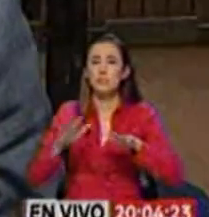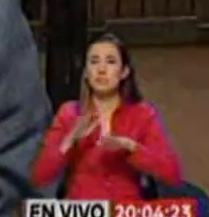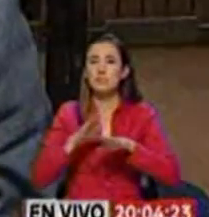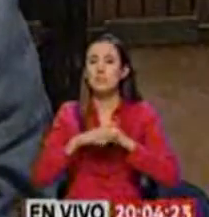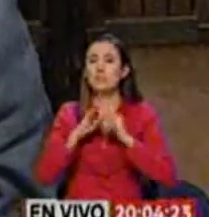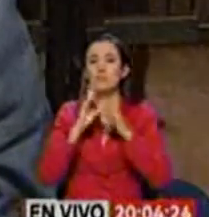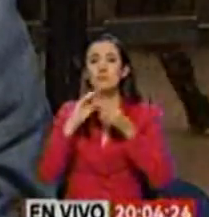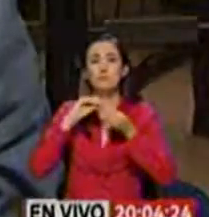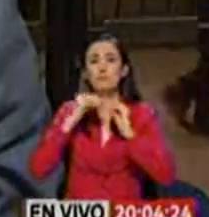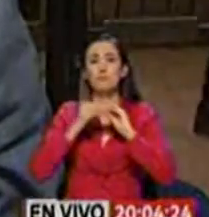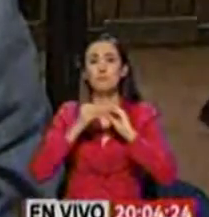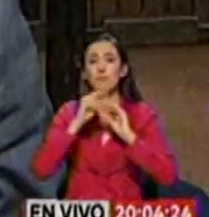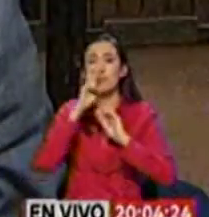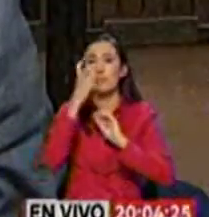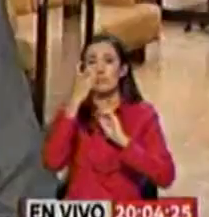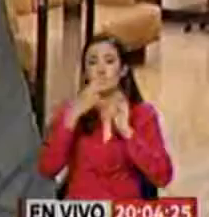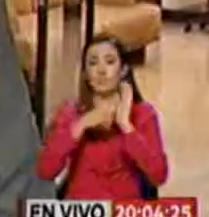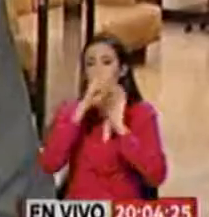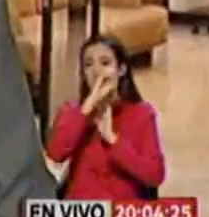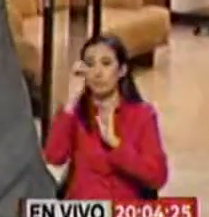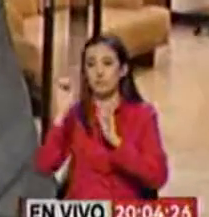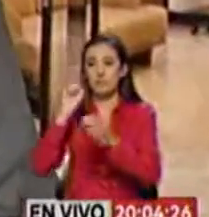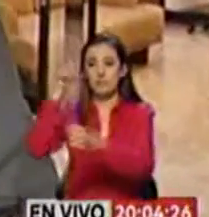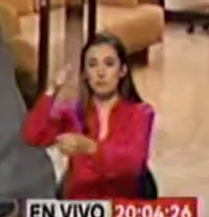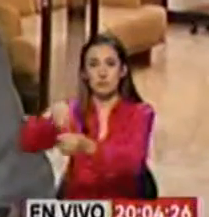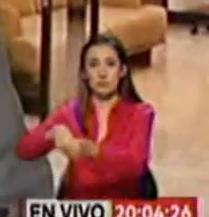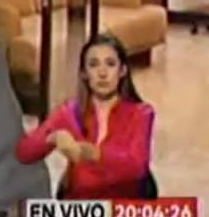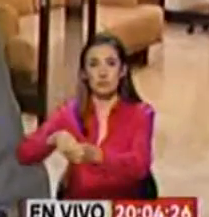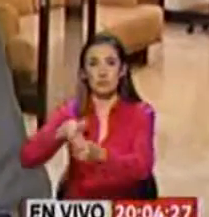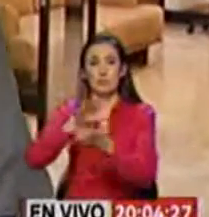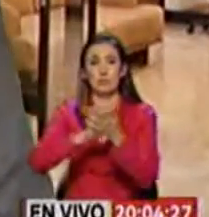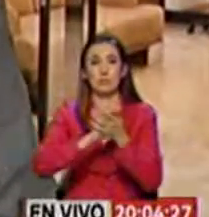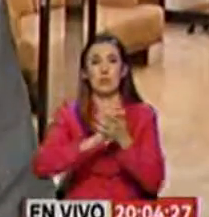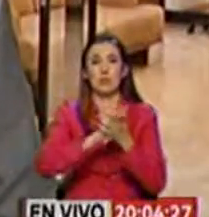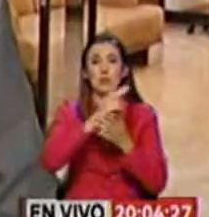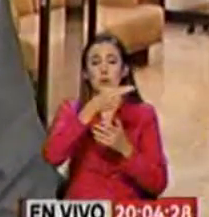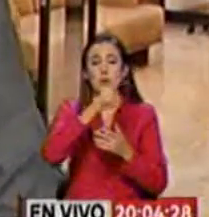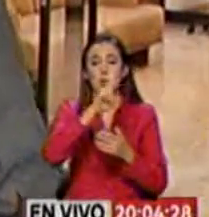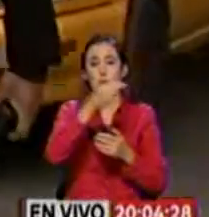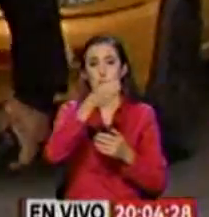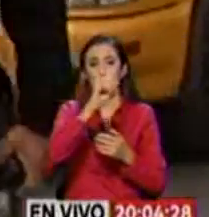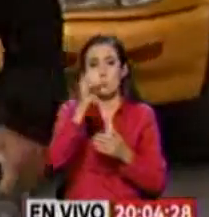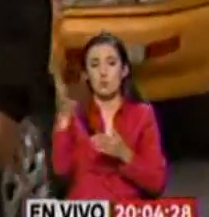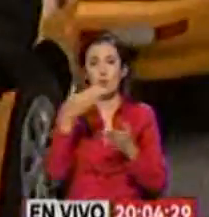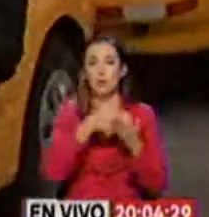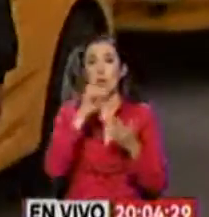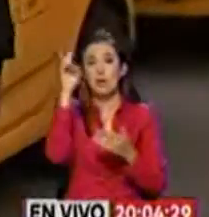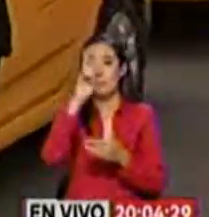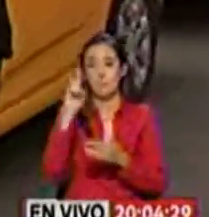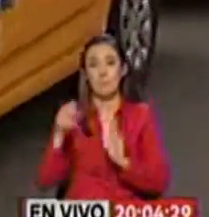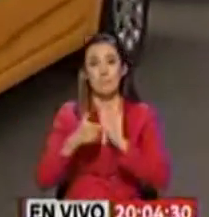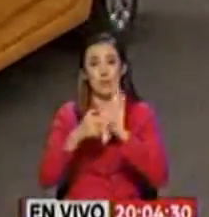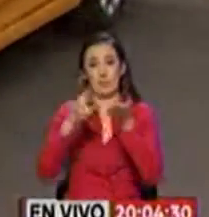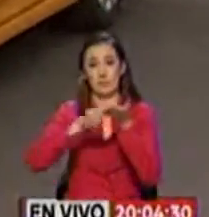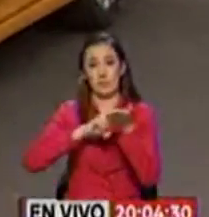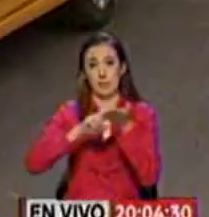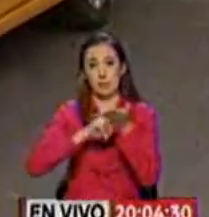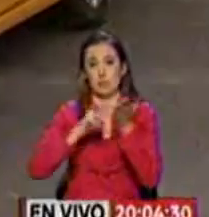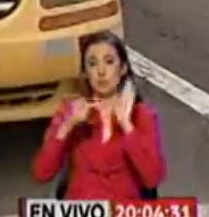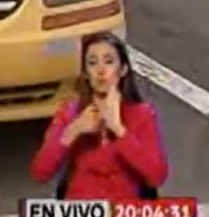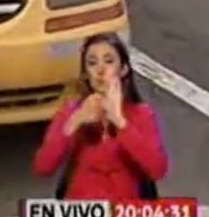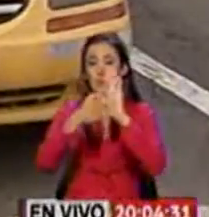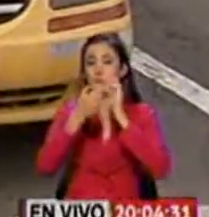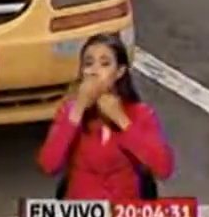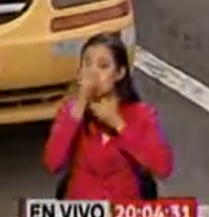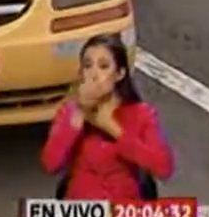12.000 postulantes calificados como idóneos. Según Julio Puga, director de la Agencia Metropolitana de Tránsito, este viernes en sesión extraordinaria se presentarán los informes